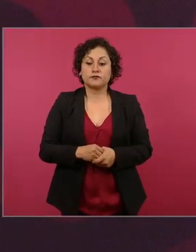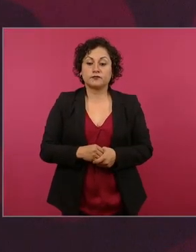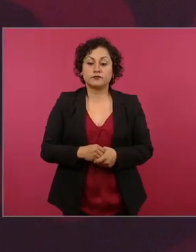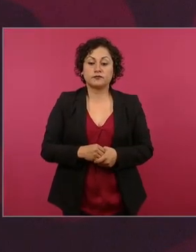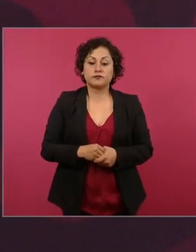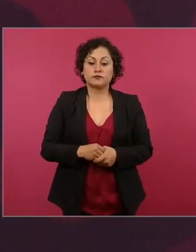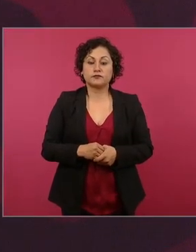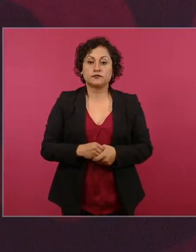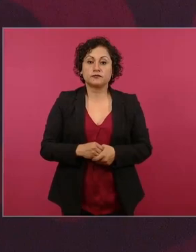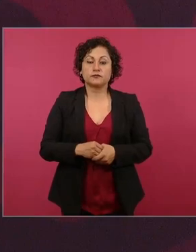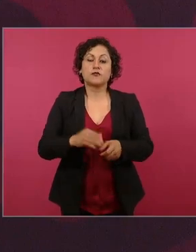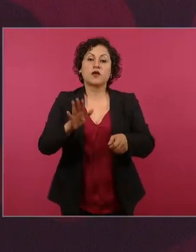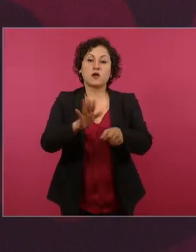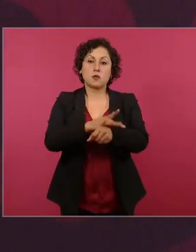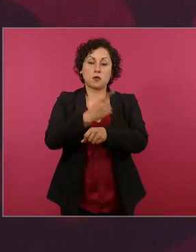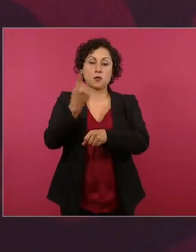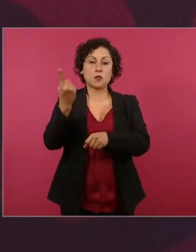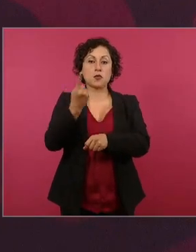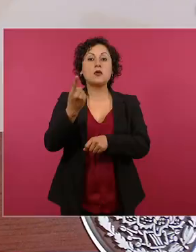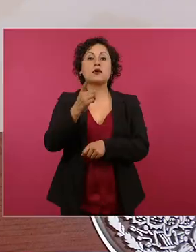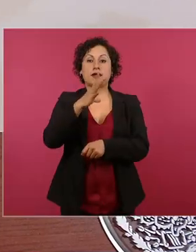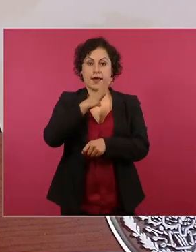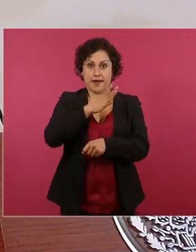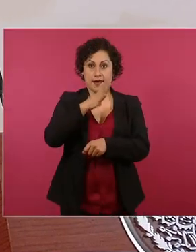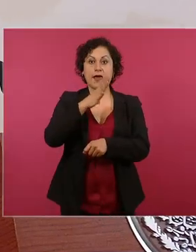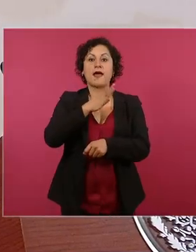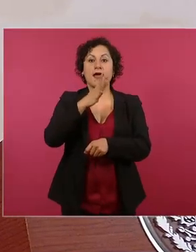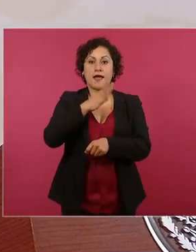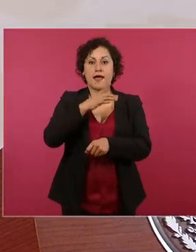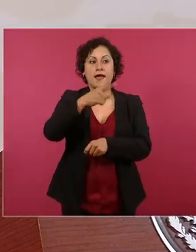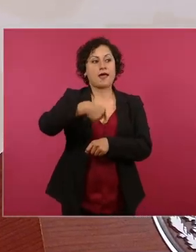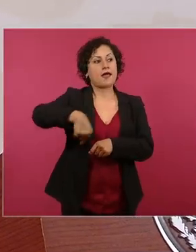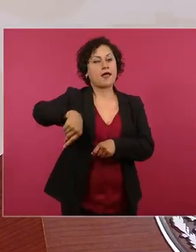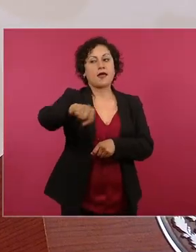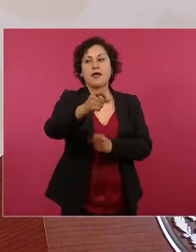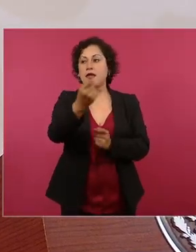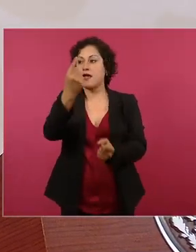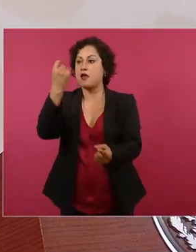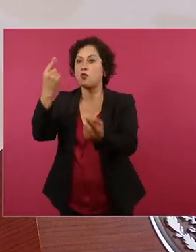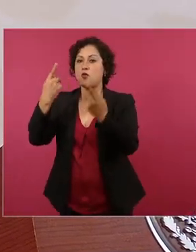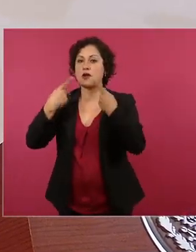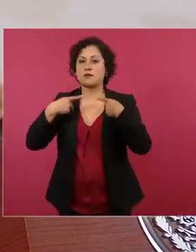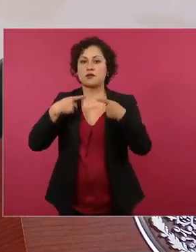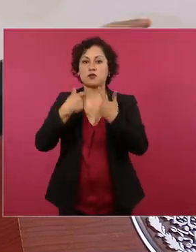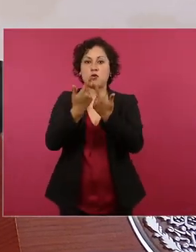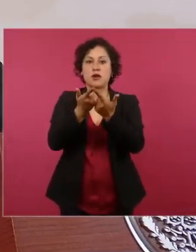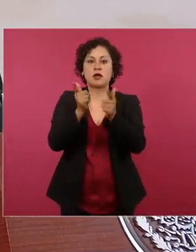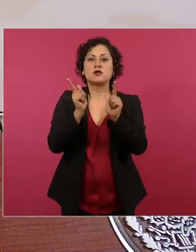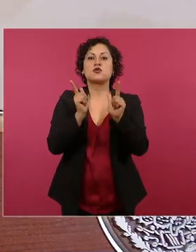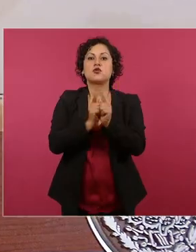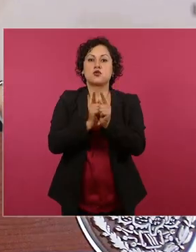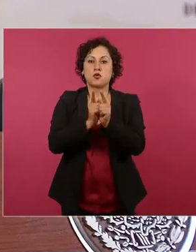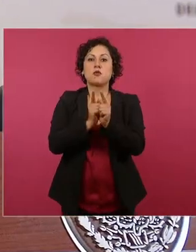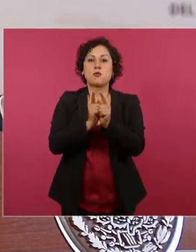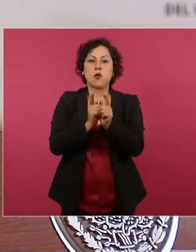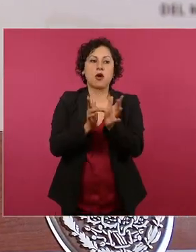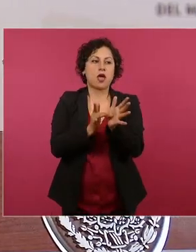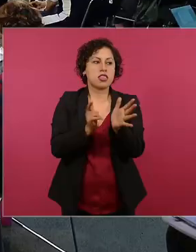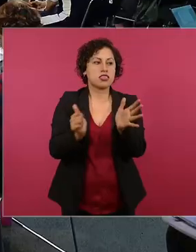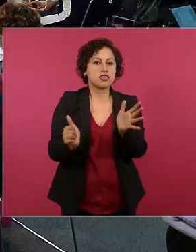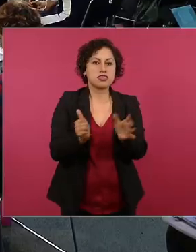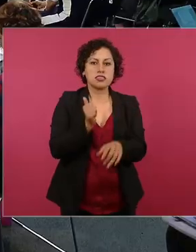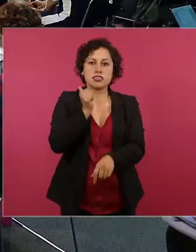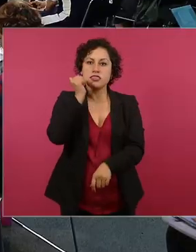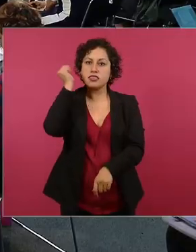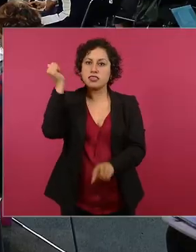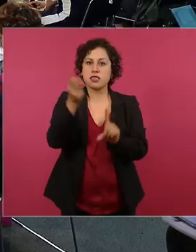hay una red de traficantes de personas que tienen que ver también